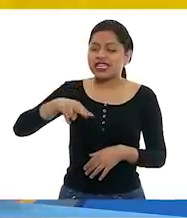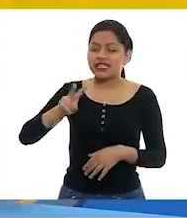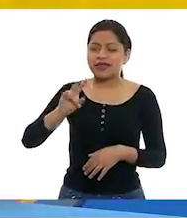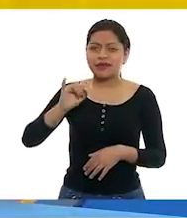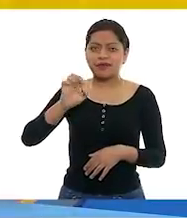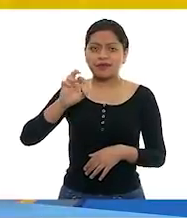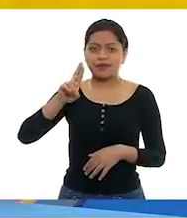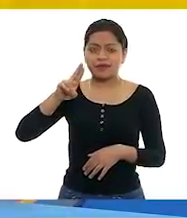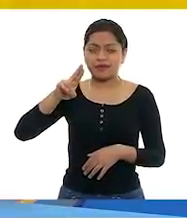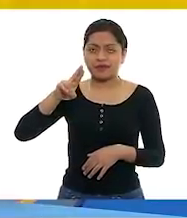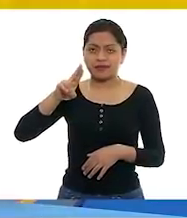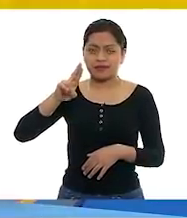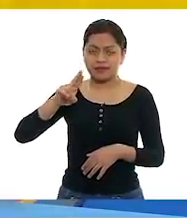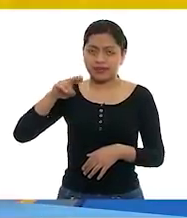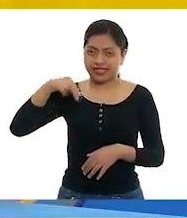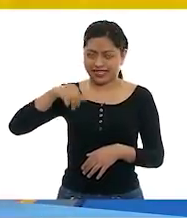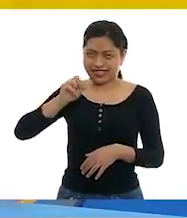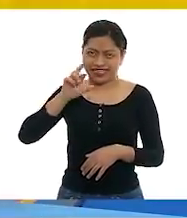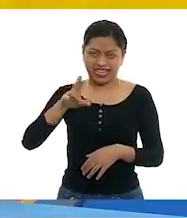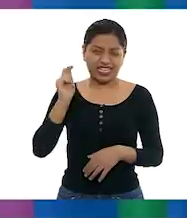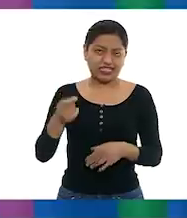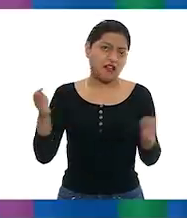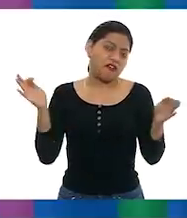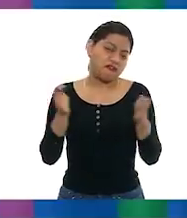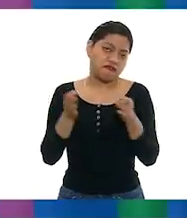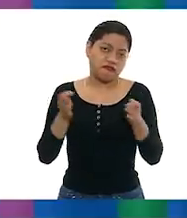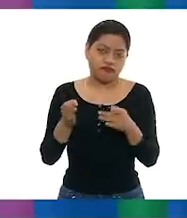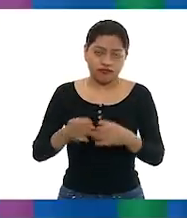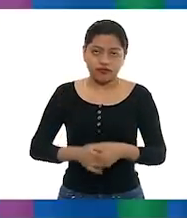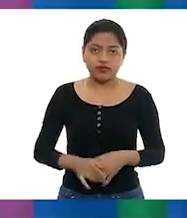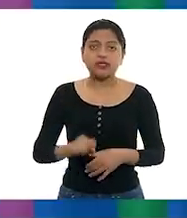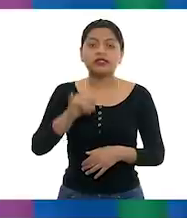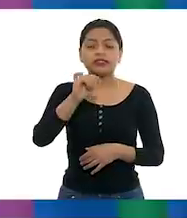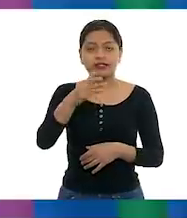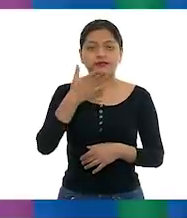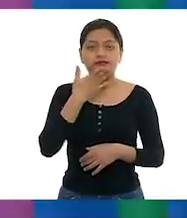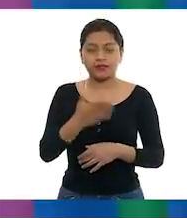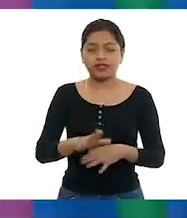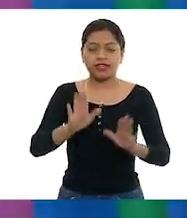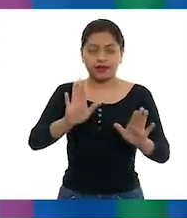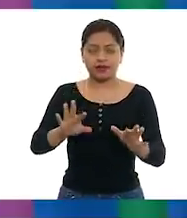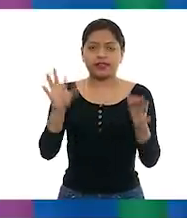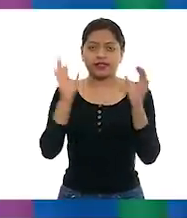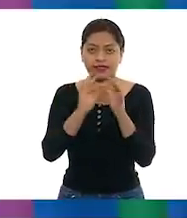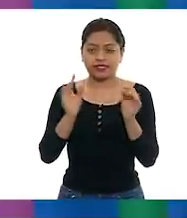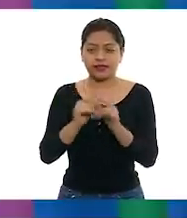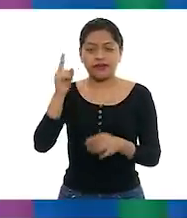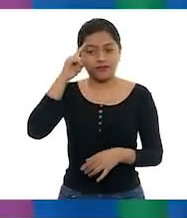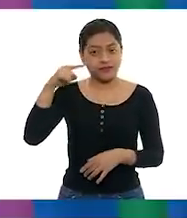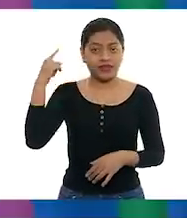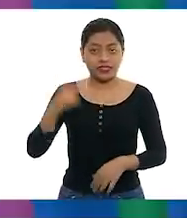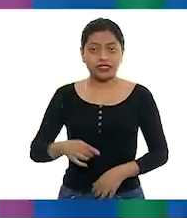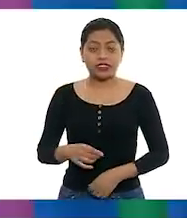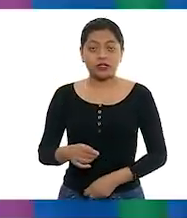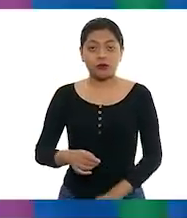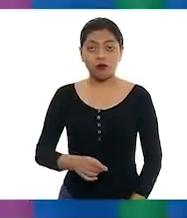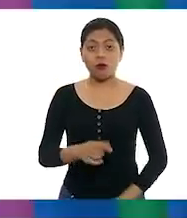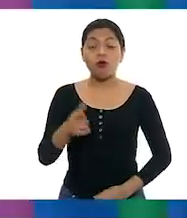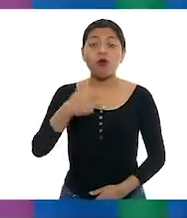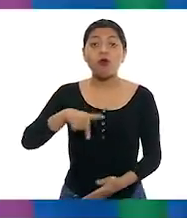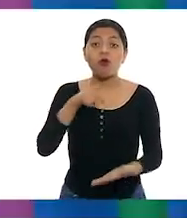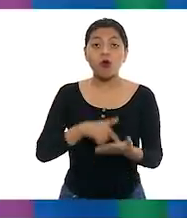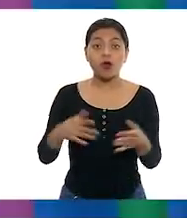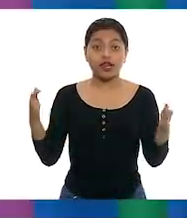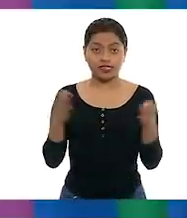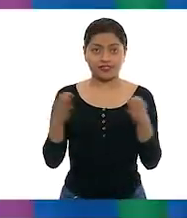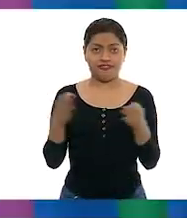época de frío, Raulito, de cada año. Sí, tienes razón. Vamos por partes. En algunos lugares, el frío durante el invierno es